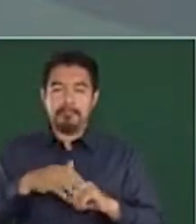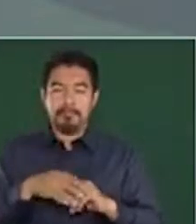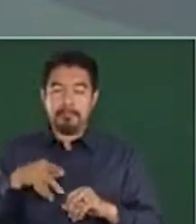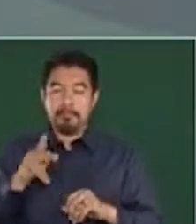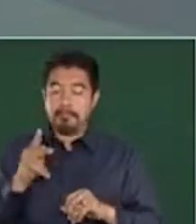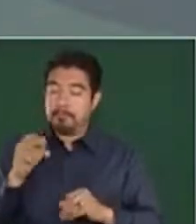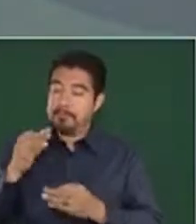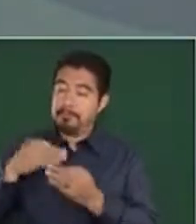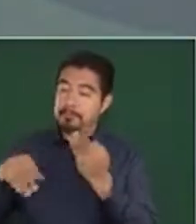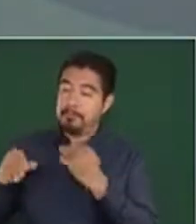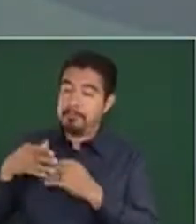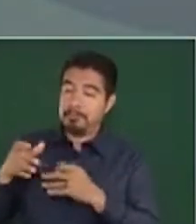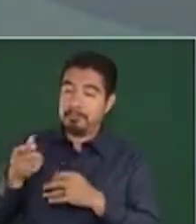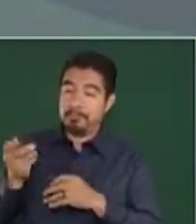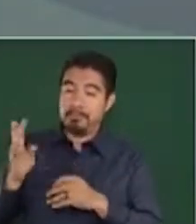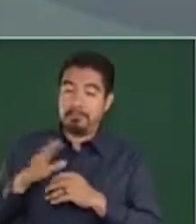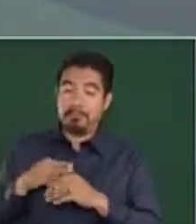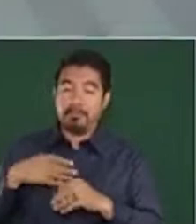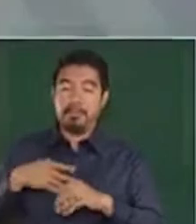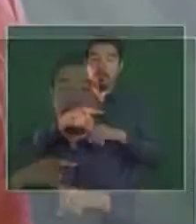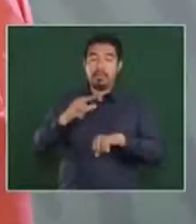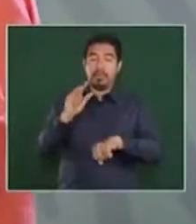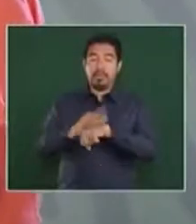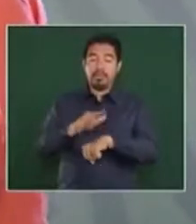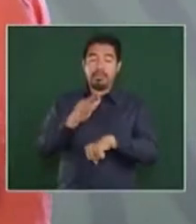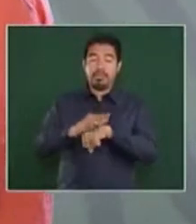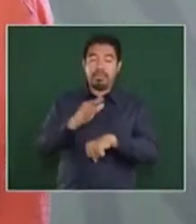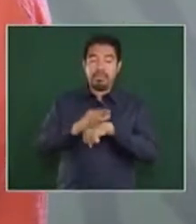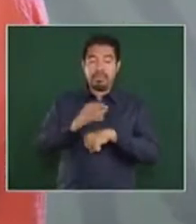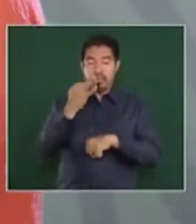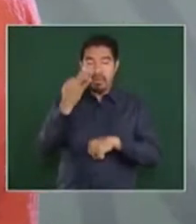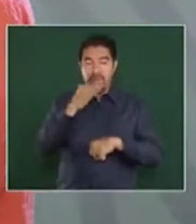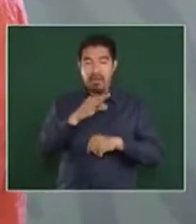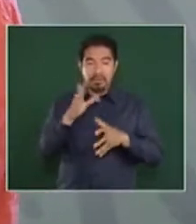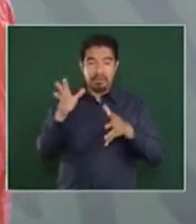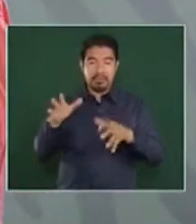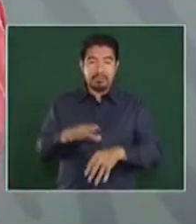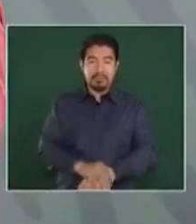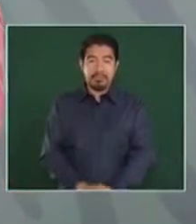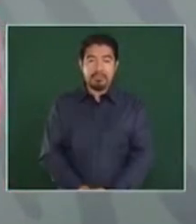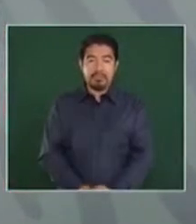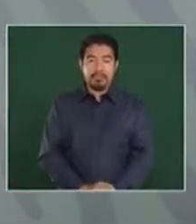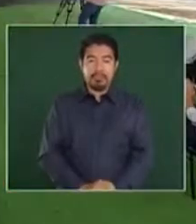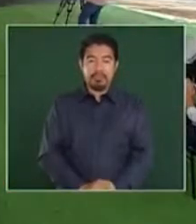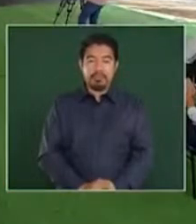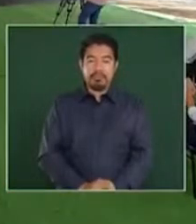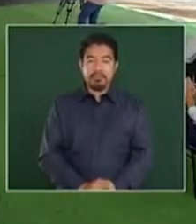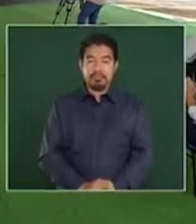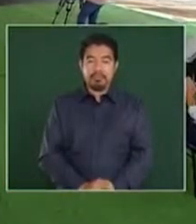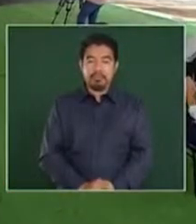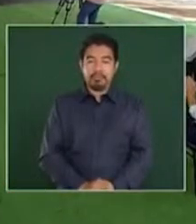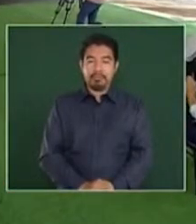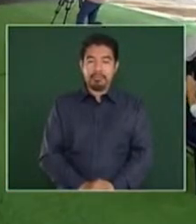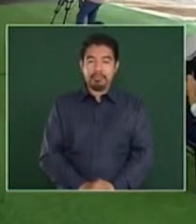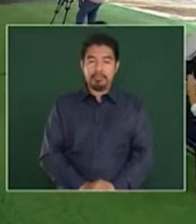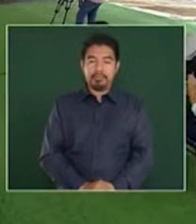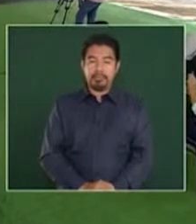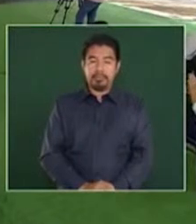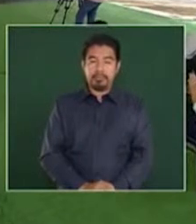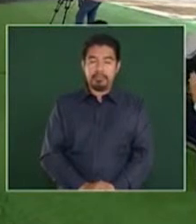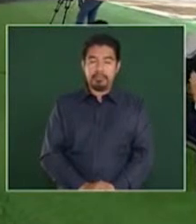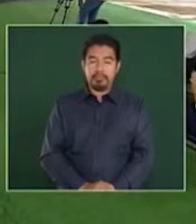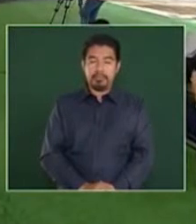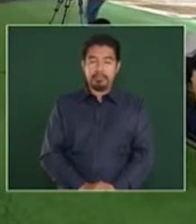López Obrador que el retorno y este reto en Perú no ha sido fácil, pero señaló se cumplieron los